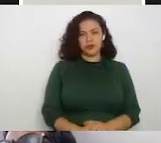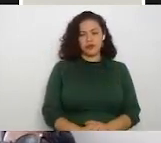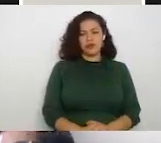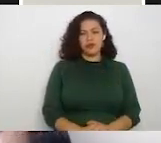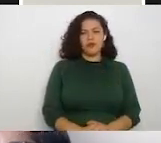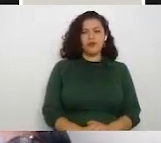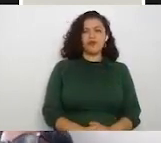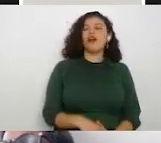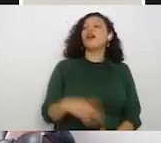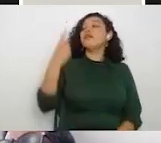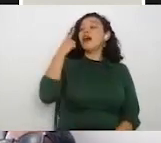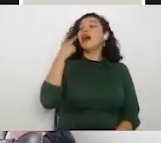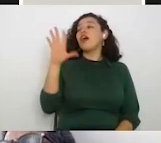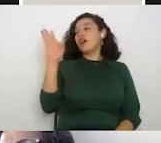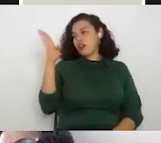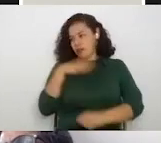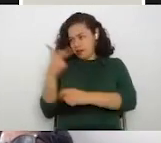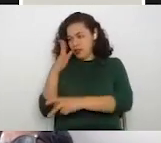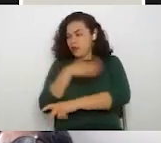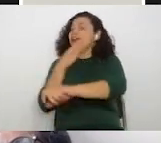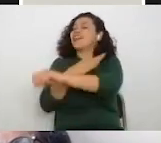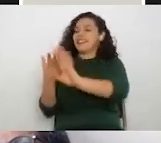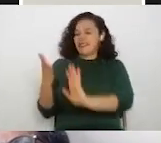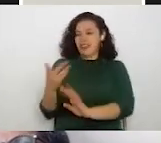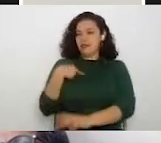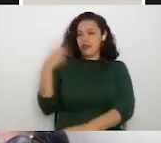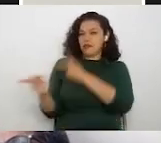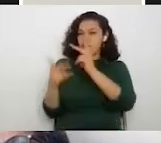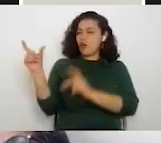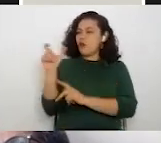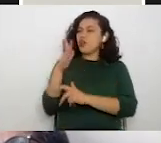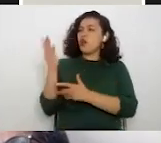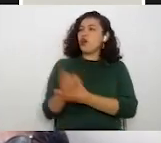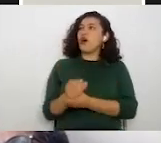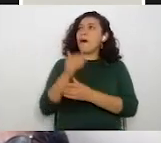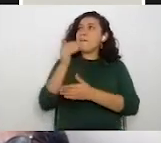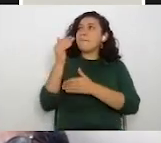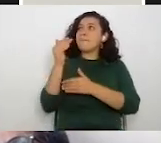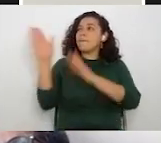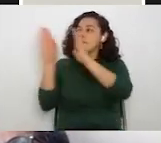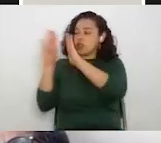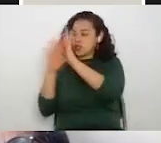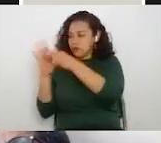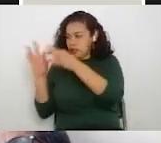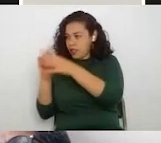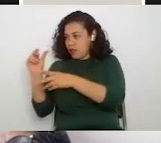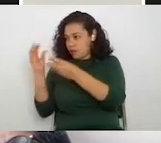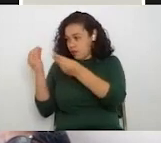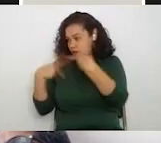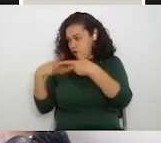mi pregunta es, bueno, buenas tardes. Mi pregunta es la siguiente. Cuando un procedimiento se lleva a cabo por varias